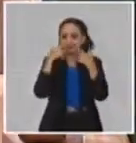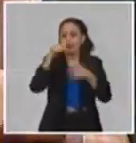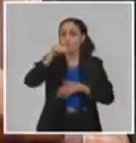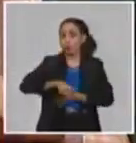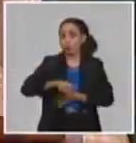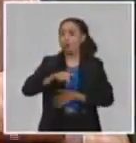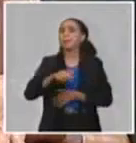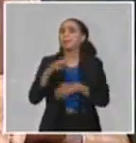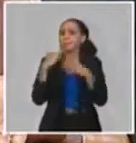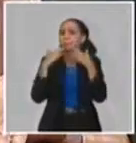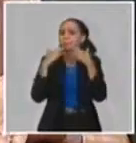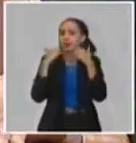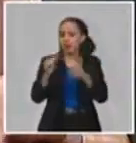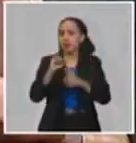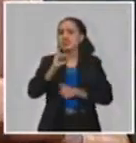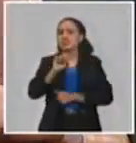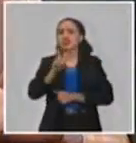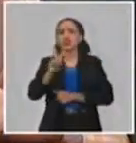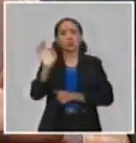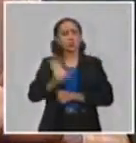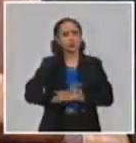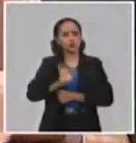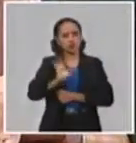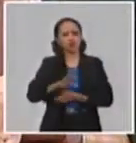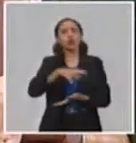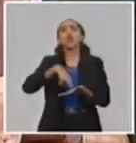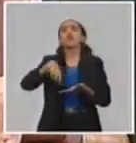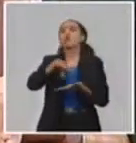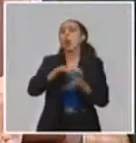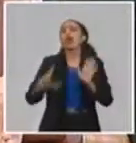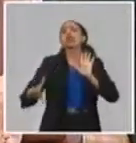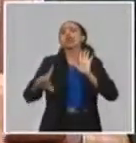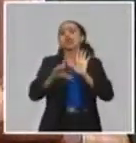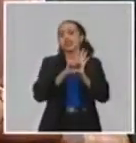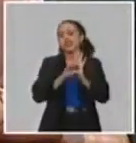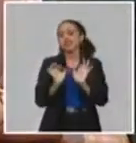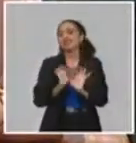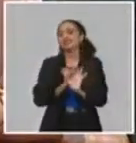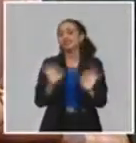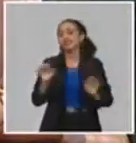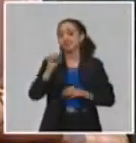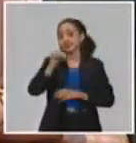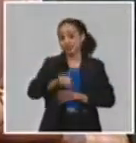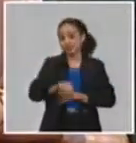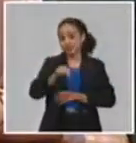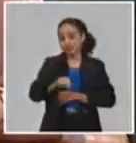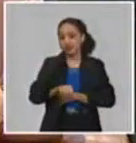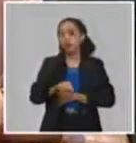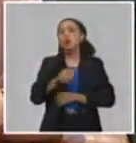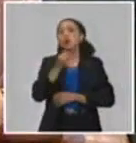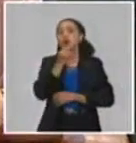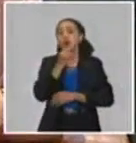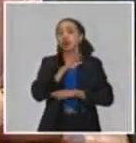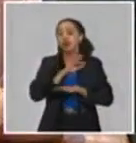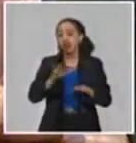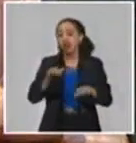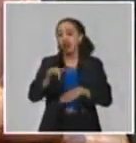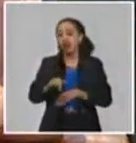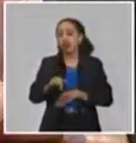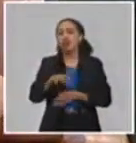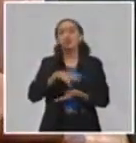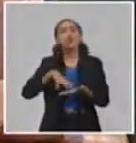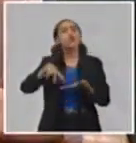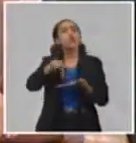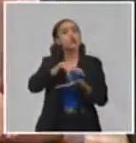nivel superior al 62% de unidades con licencia sanitaria, y eso las pone en condiciones ya entonces de ser una